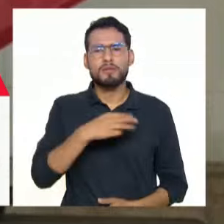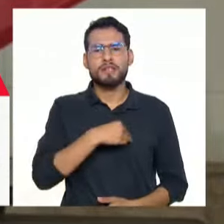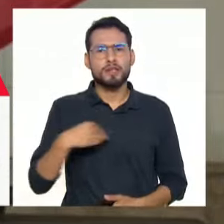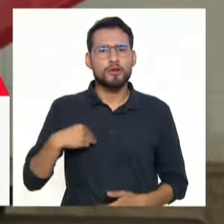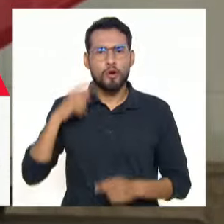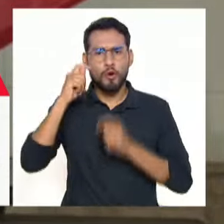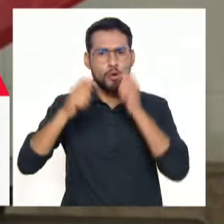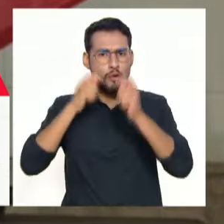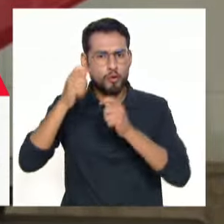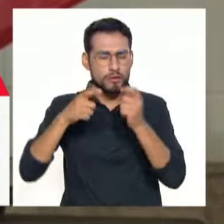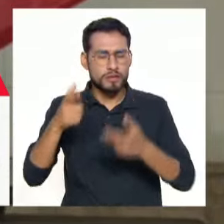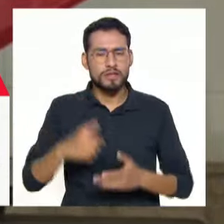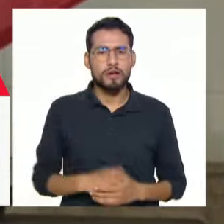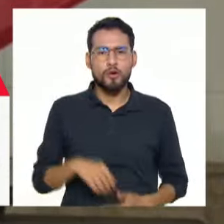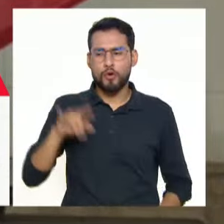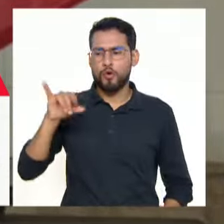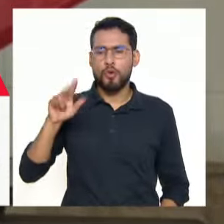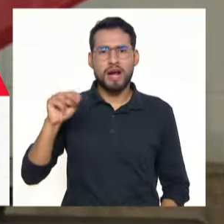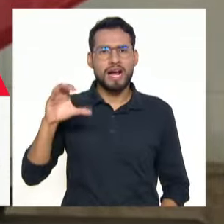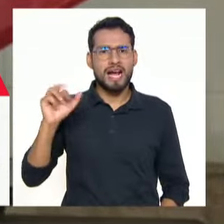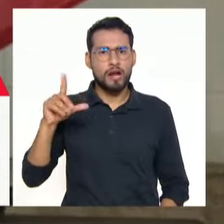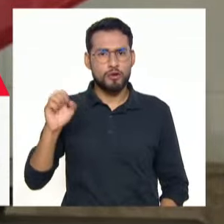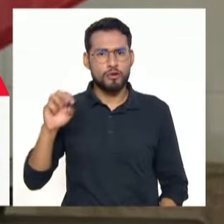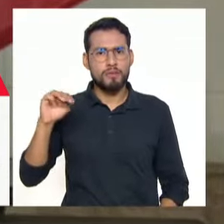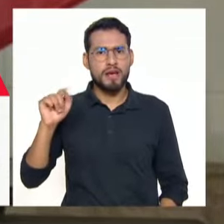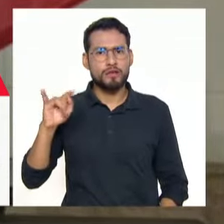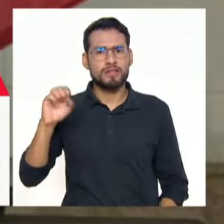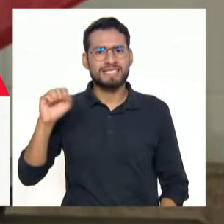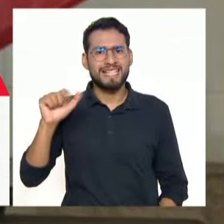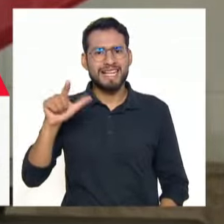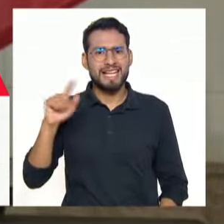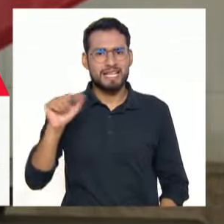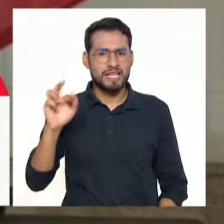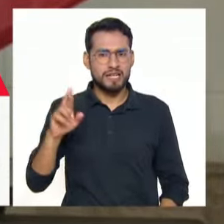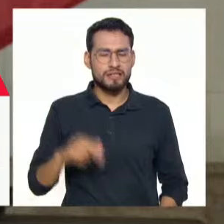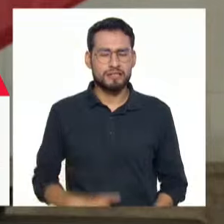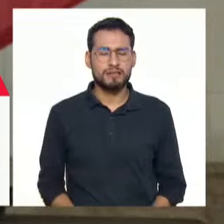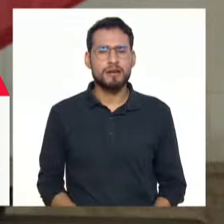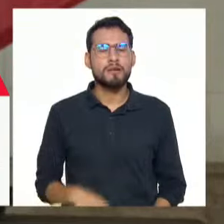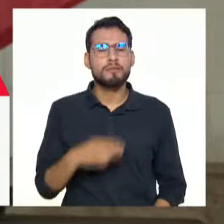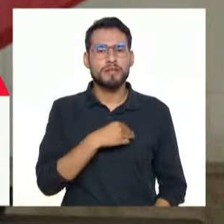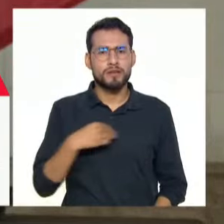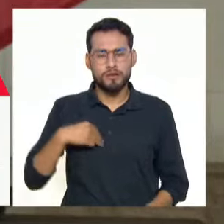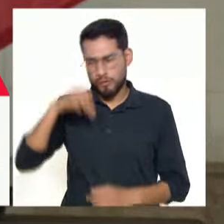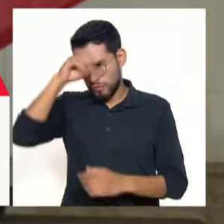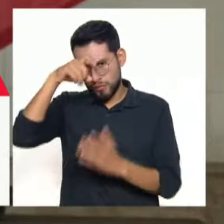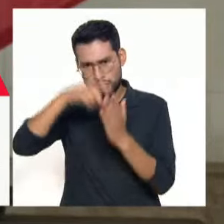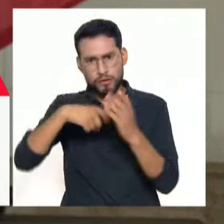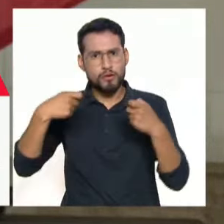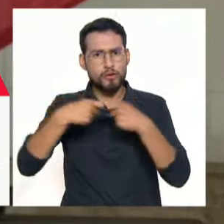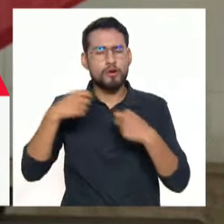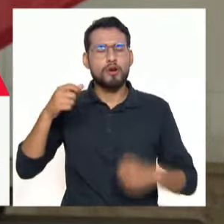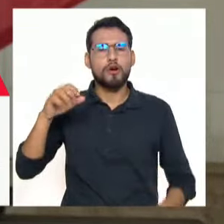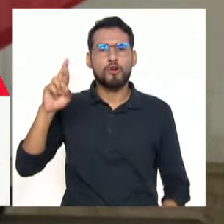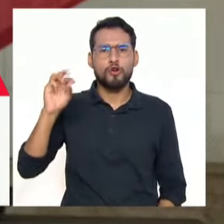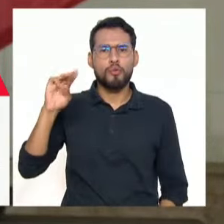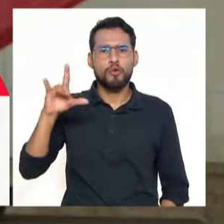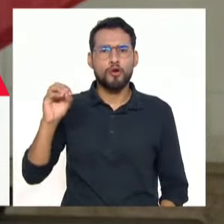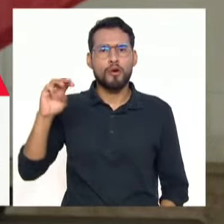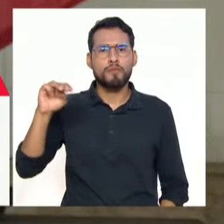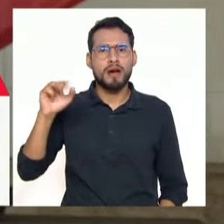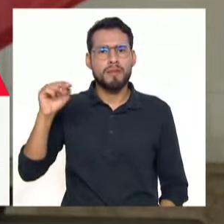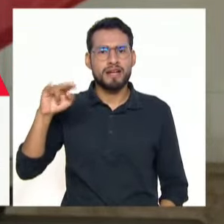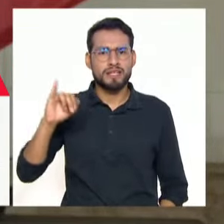Turismo, Juan Carlos Matthews Salazar. Ministerio de Energía y Minas, Rómulo Mucho Mamani. Ministerio de